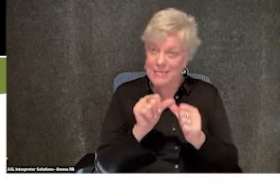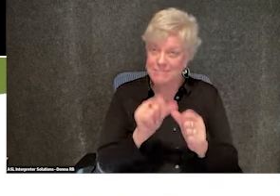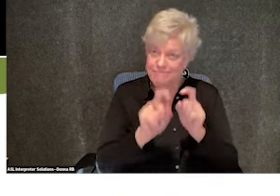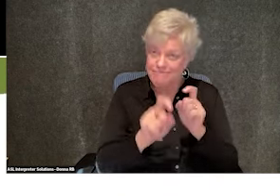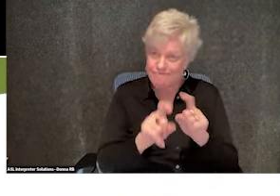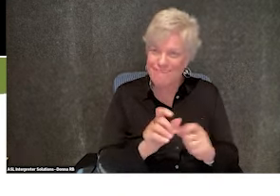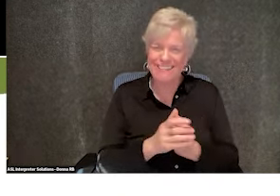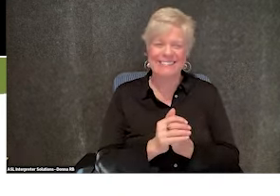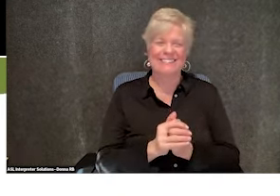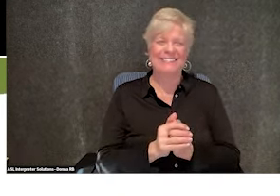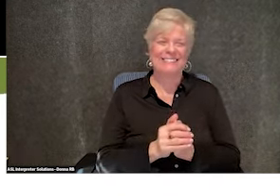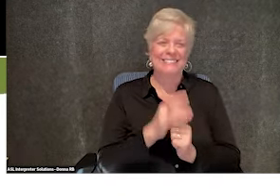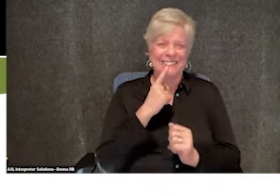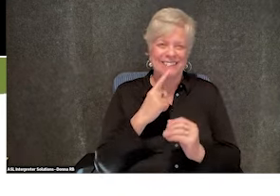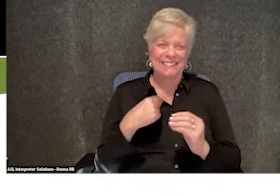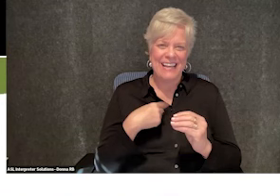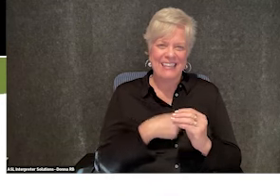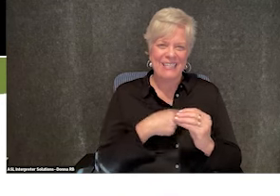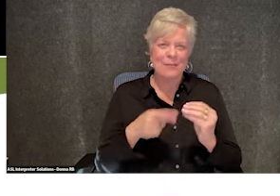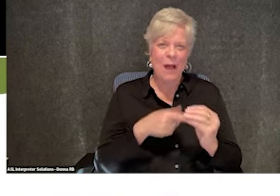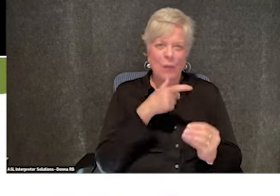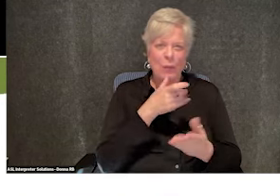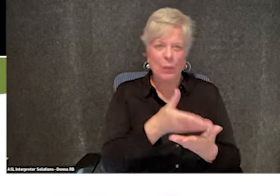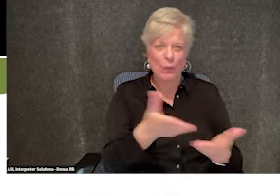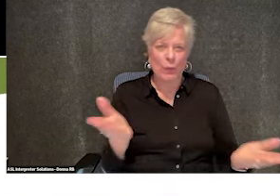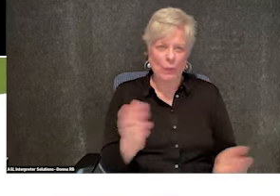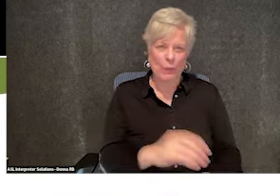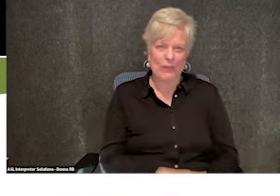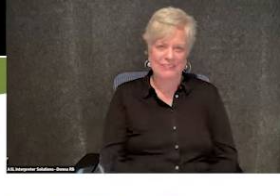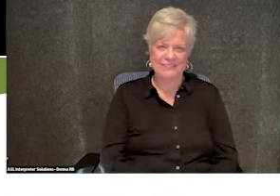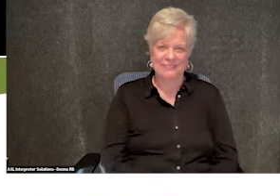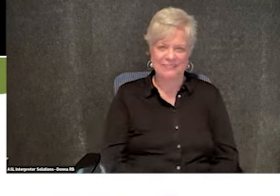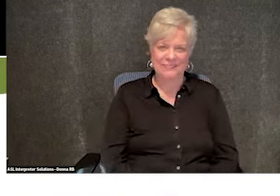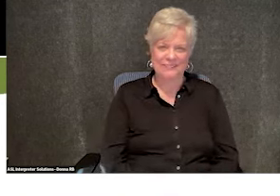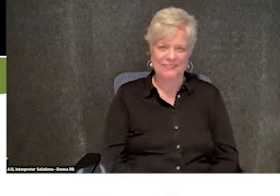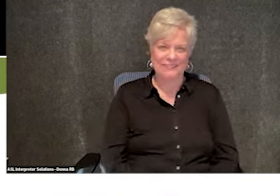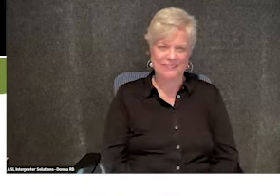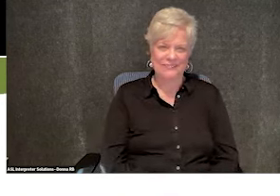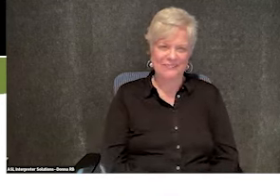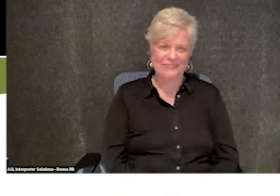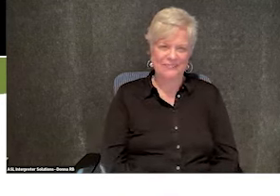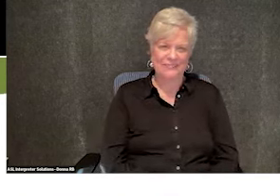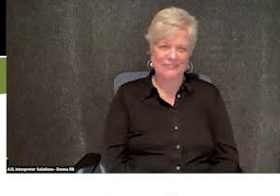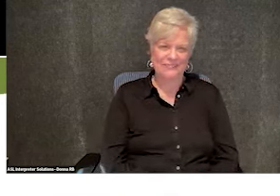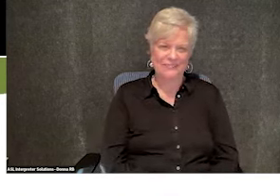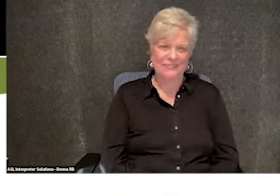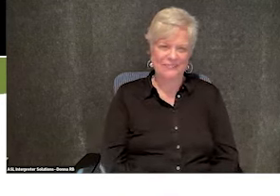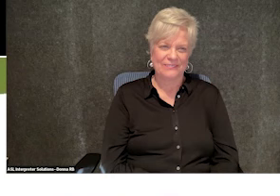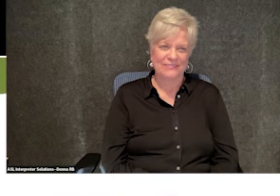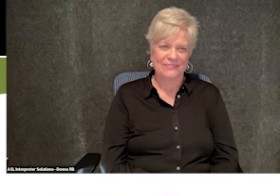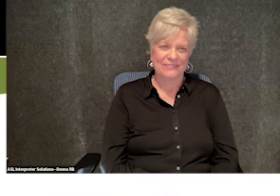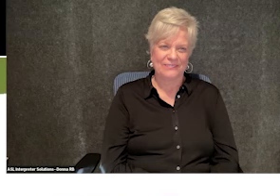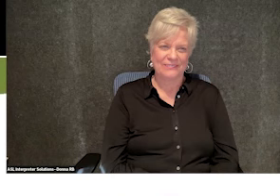A ver, ¿cuál foto estoy mirando? Ahí está, cuando estoy. Esa es mi